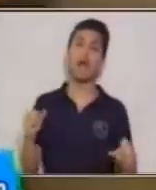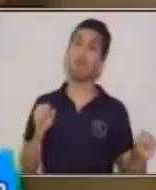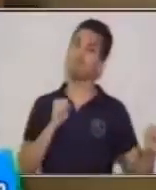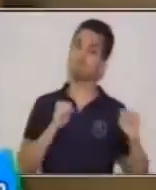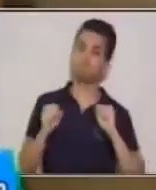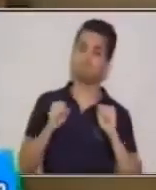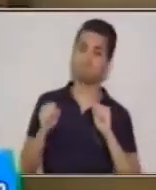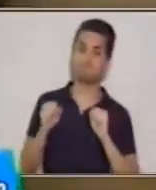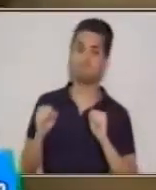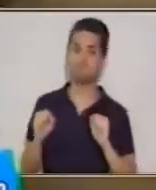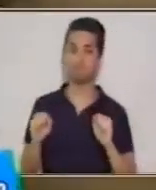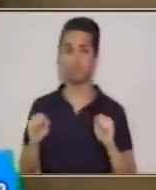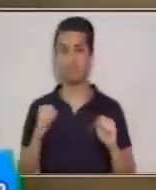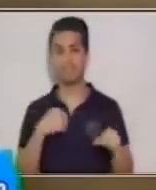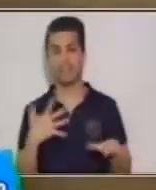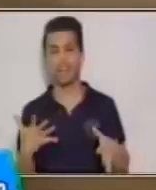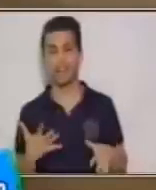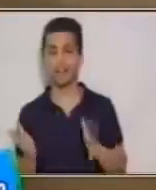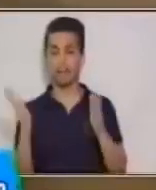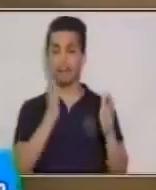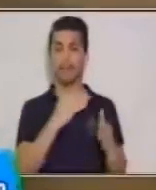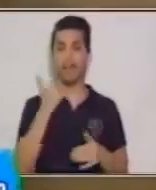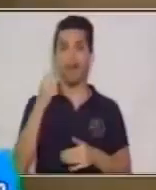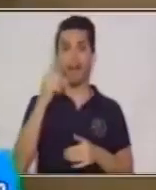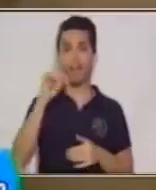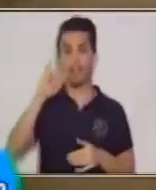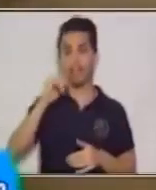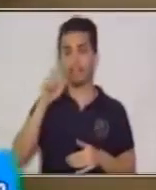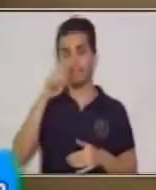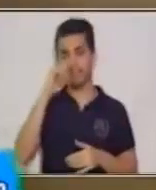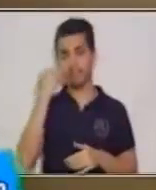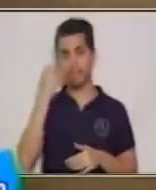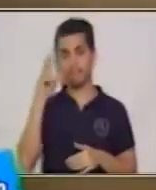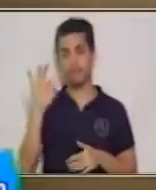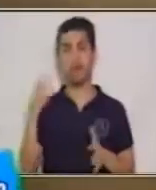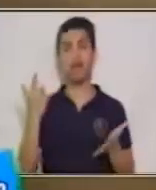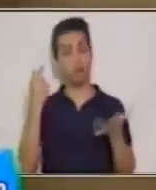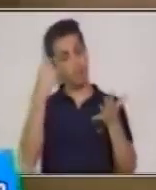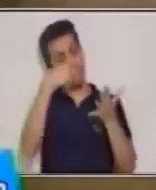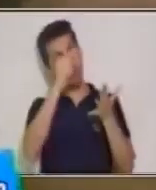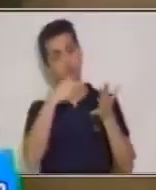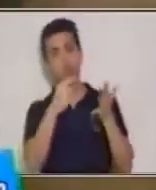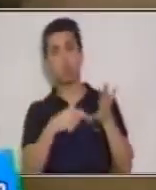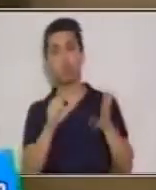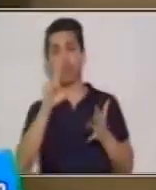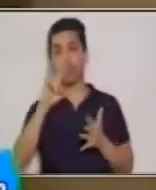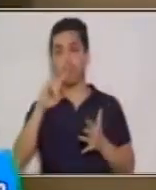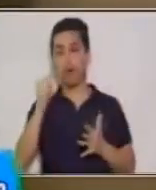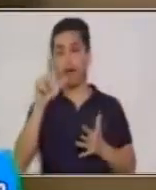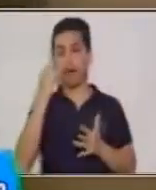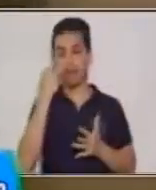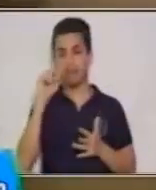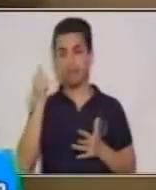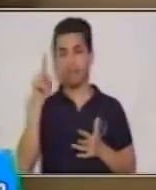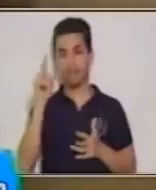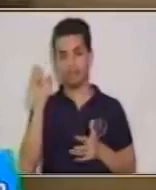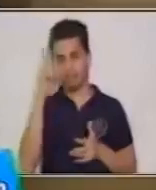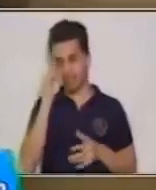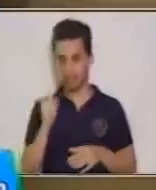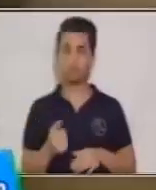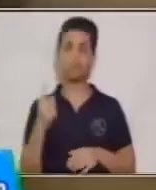o actividades. Los adjetivos van a ser cualidades que describen a un sustantivo. Y los sustantivos va a ser